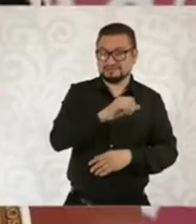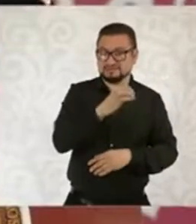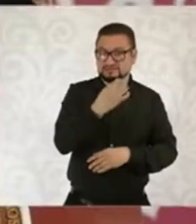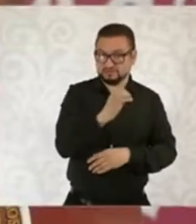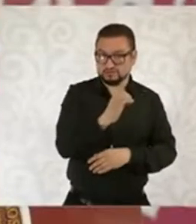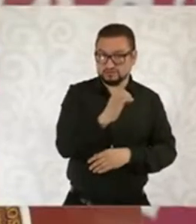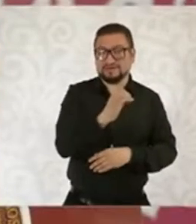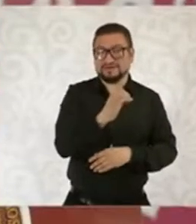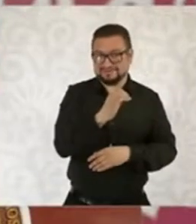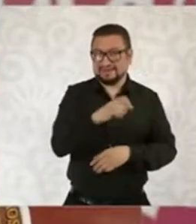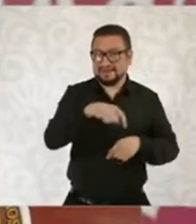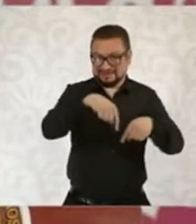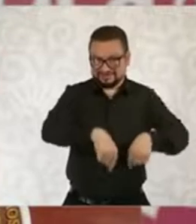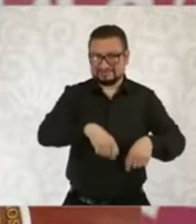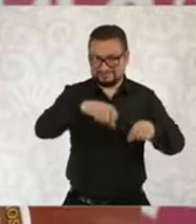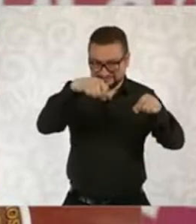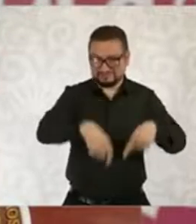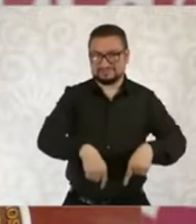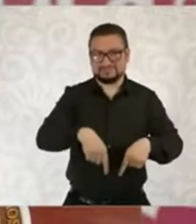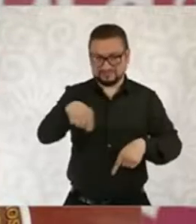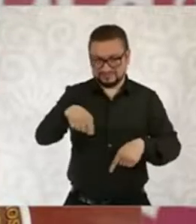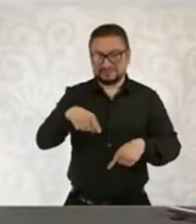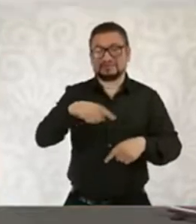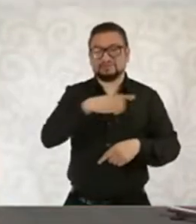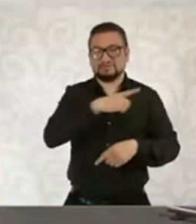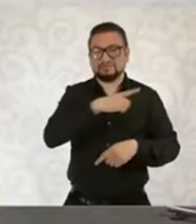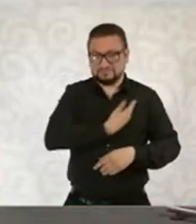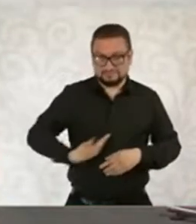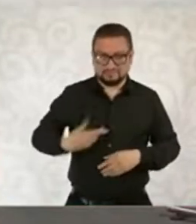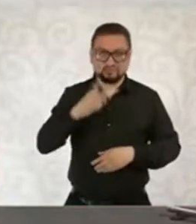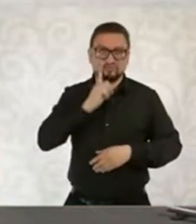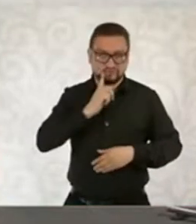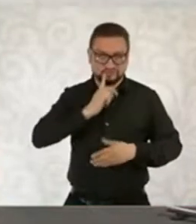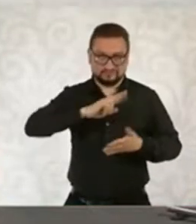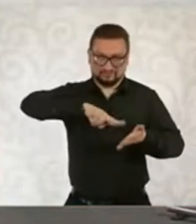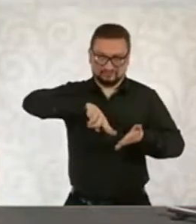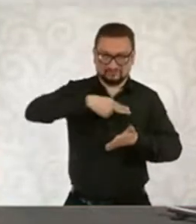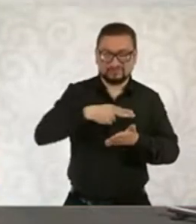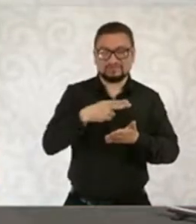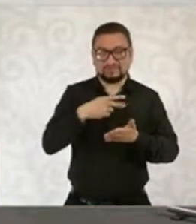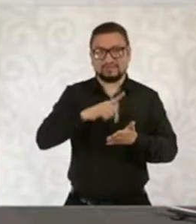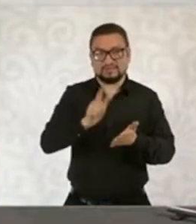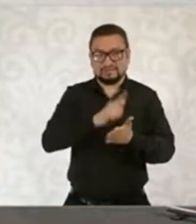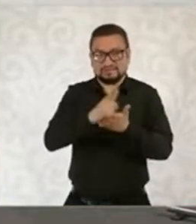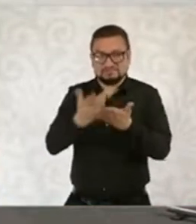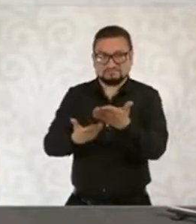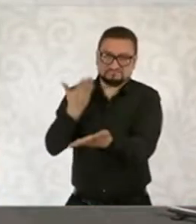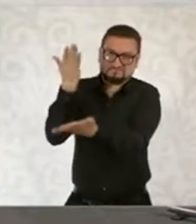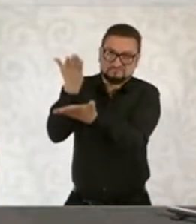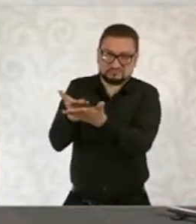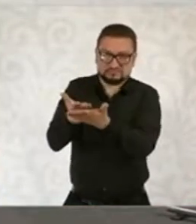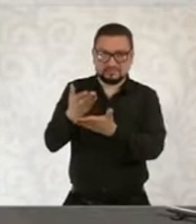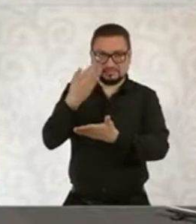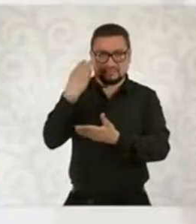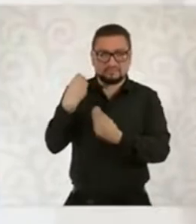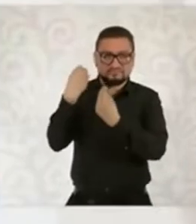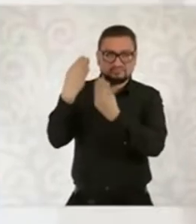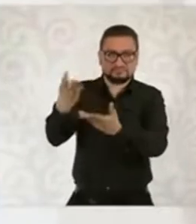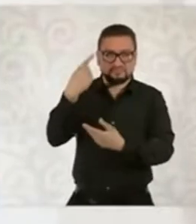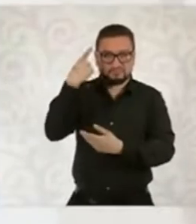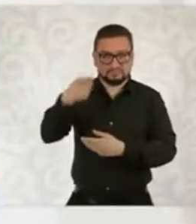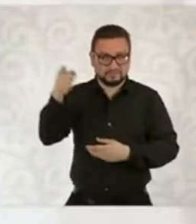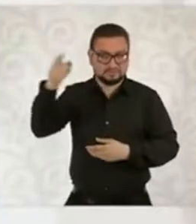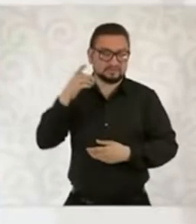mismo la presidenta firmó la iniciativa de ley iniciativa que se mandó al